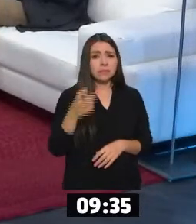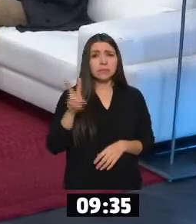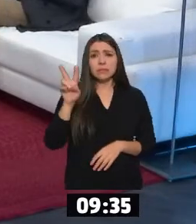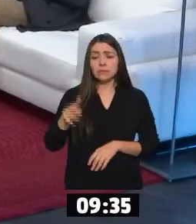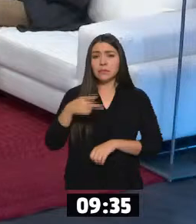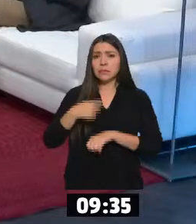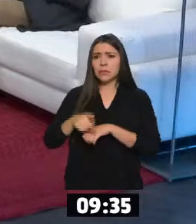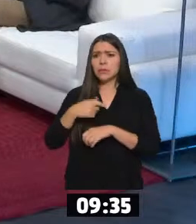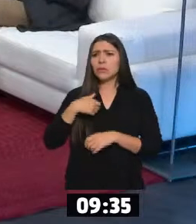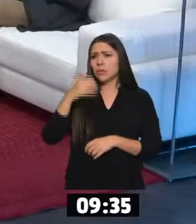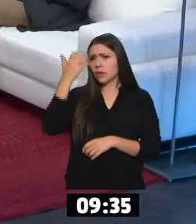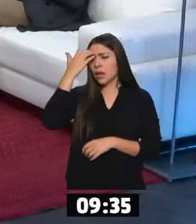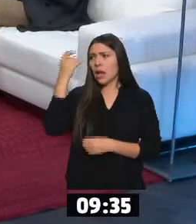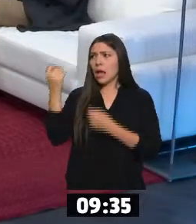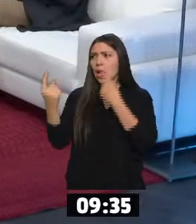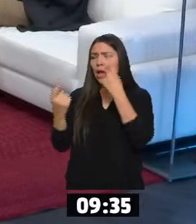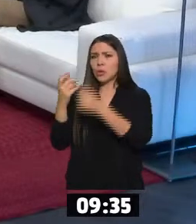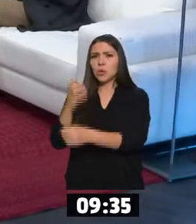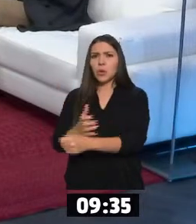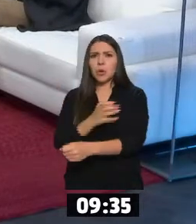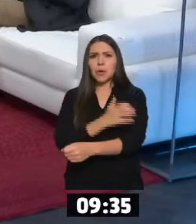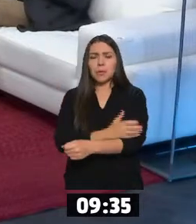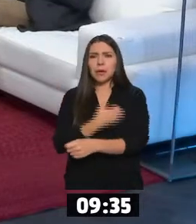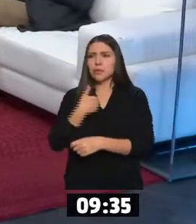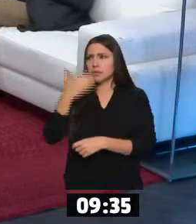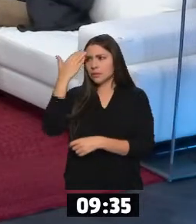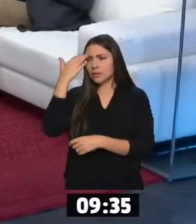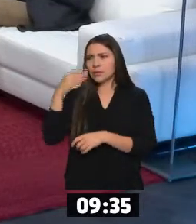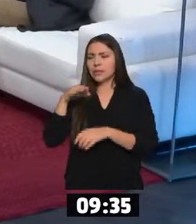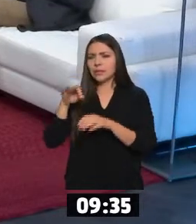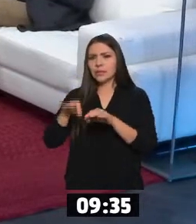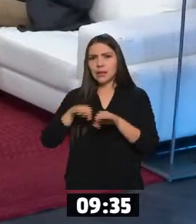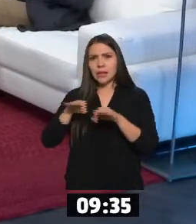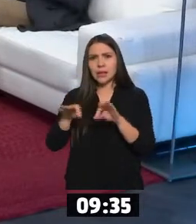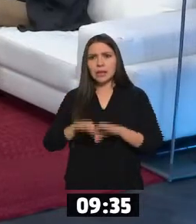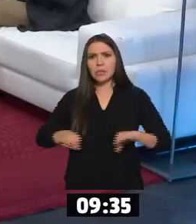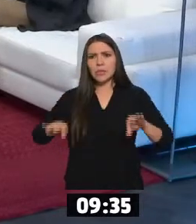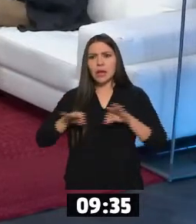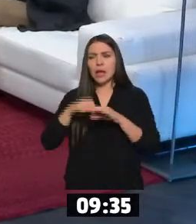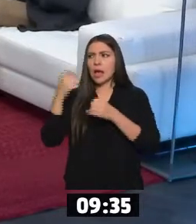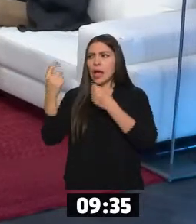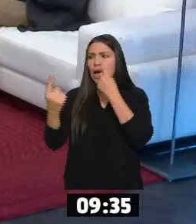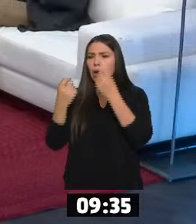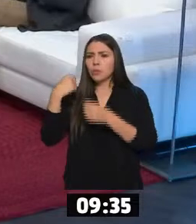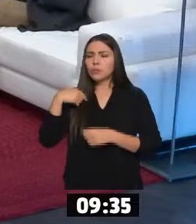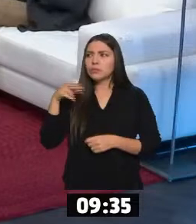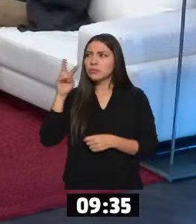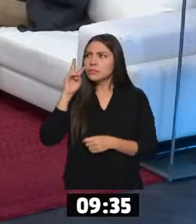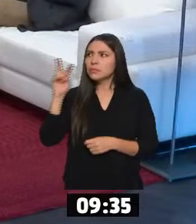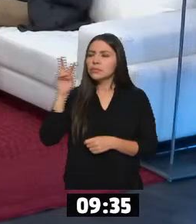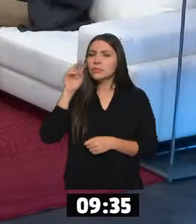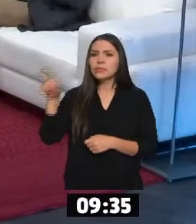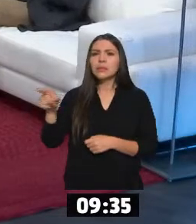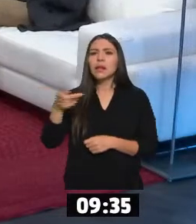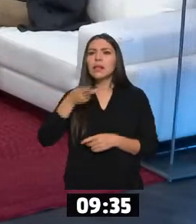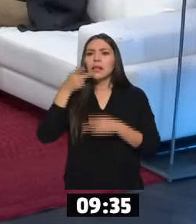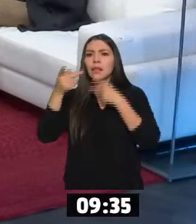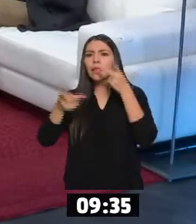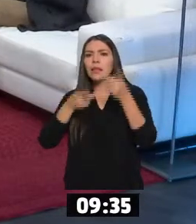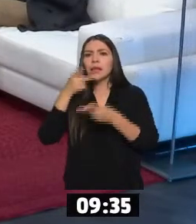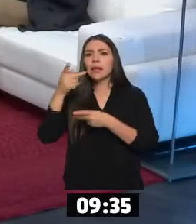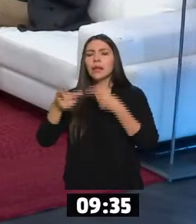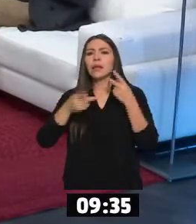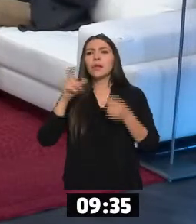de oficio, colegas míos, que hemos estado en trincheras importantes, realizando la labor, recorriendo